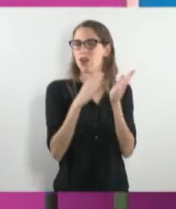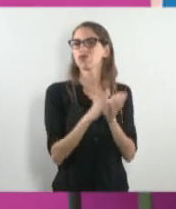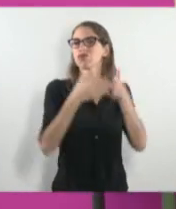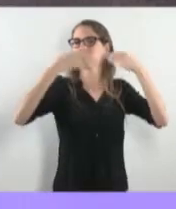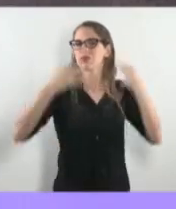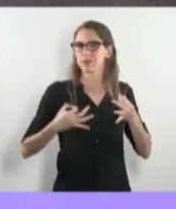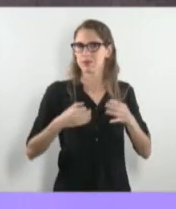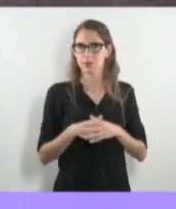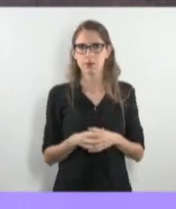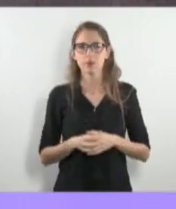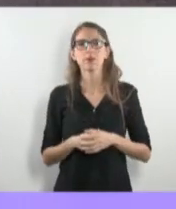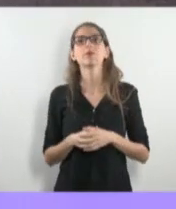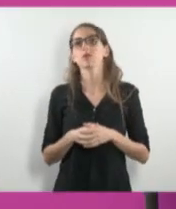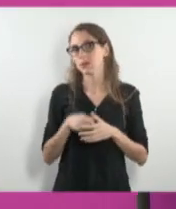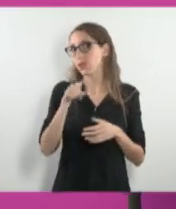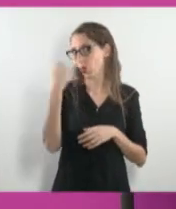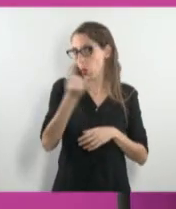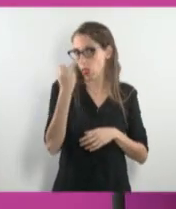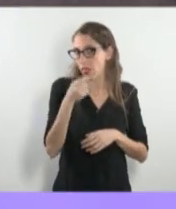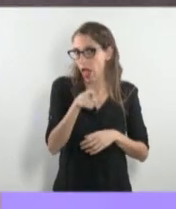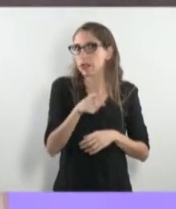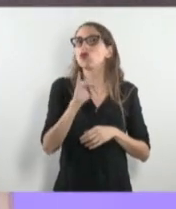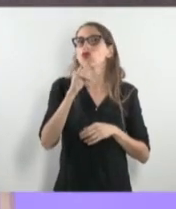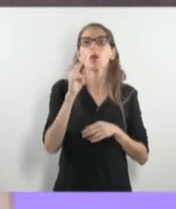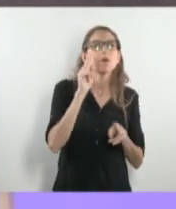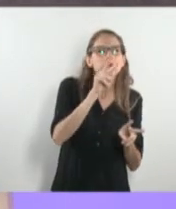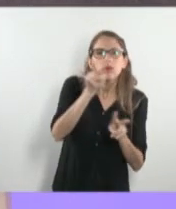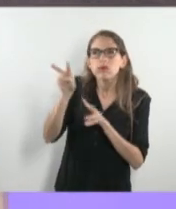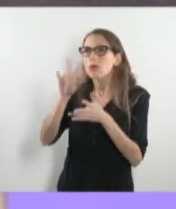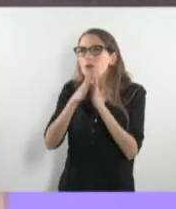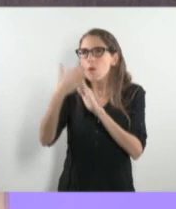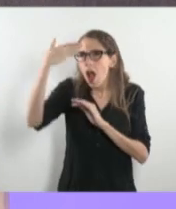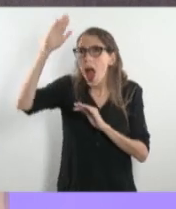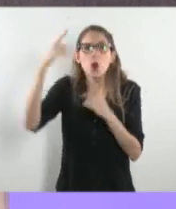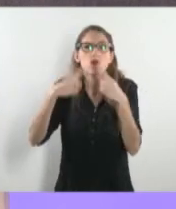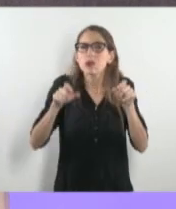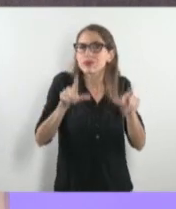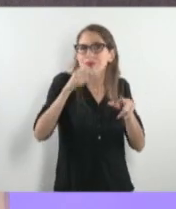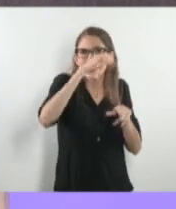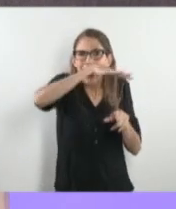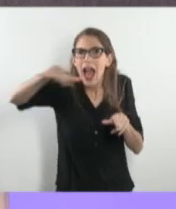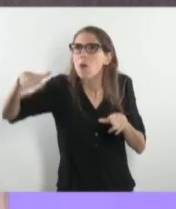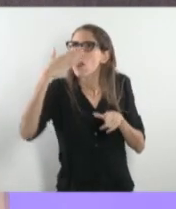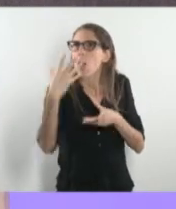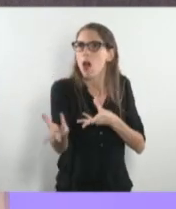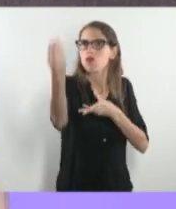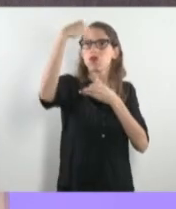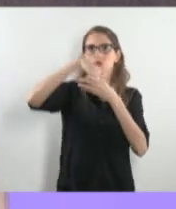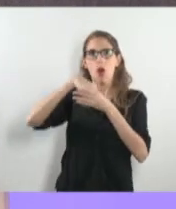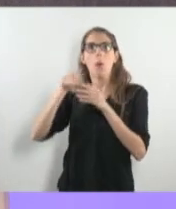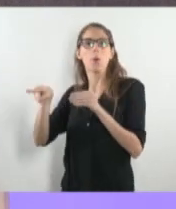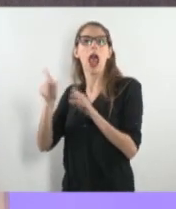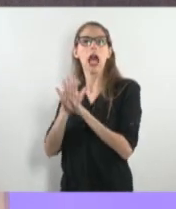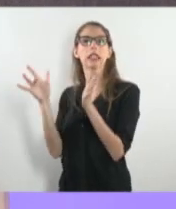esta obra. Claro, fundamental eso, ¿no? Esa incorporación de algo popular en el ámbito letrado, cuando lo popular y lo letrado